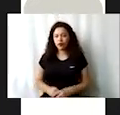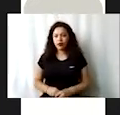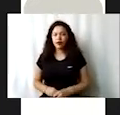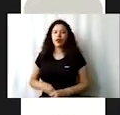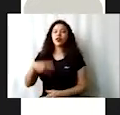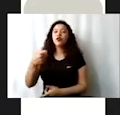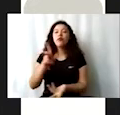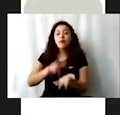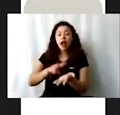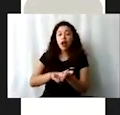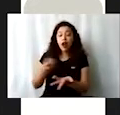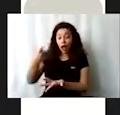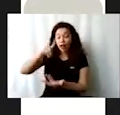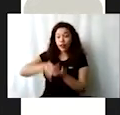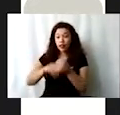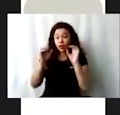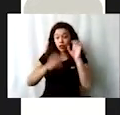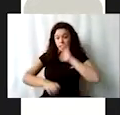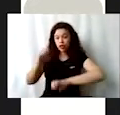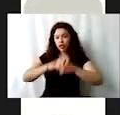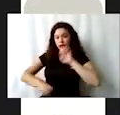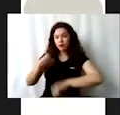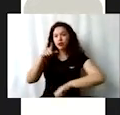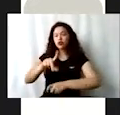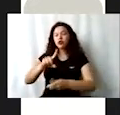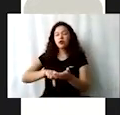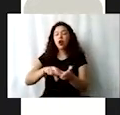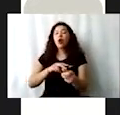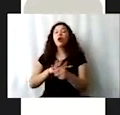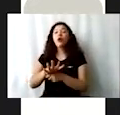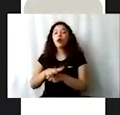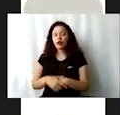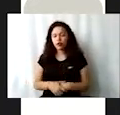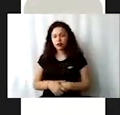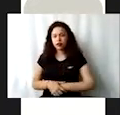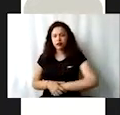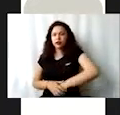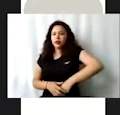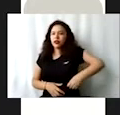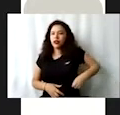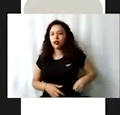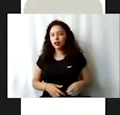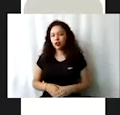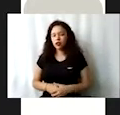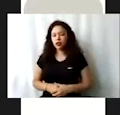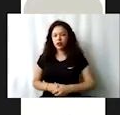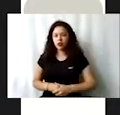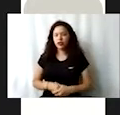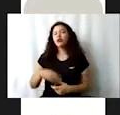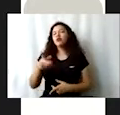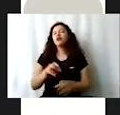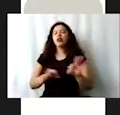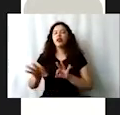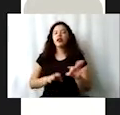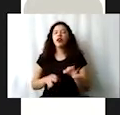que tienes tú dentro de tu empresa en ese sentido? De ahí estriba la pregunta, ¿qué es realmente importante de tu